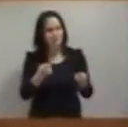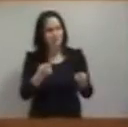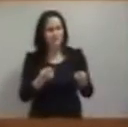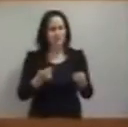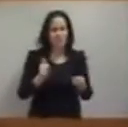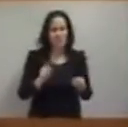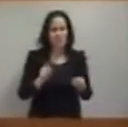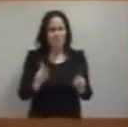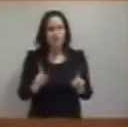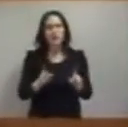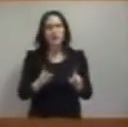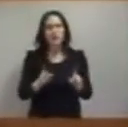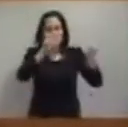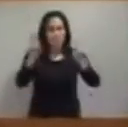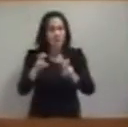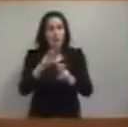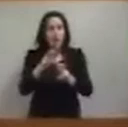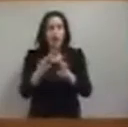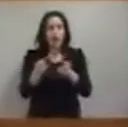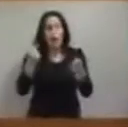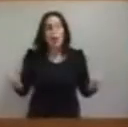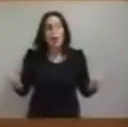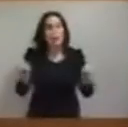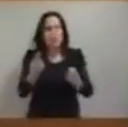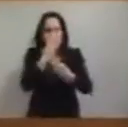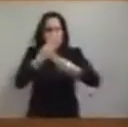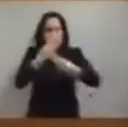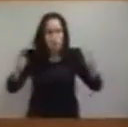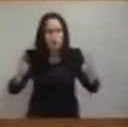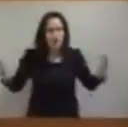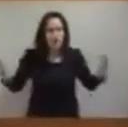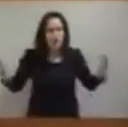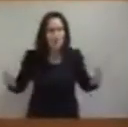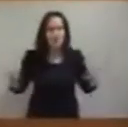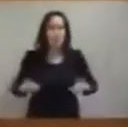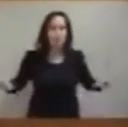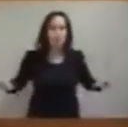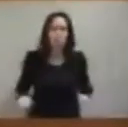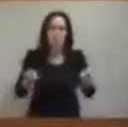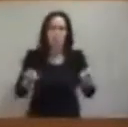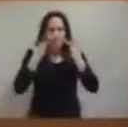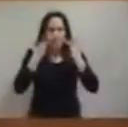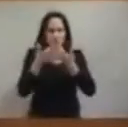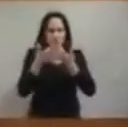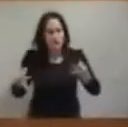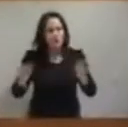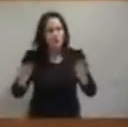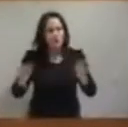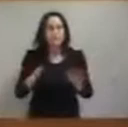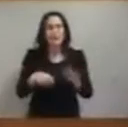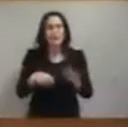actividad pública tienen que darse siempre, siempre. Es cierto que había dudas jurídicas,